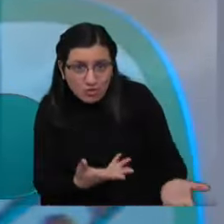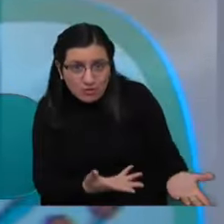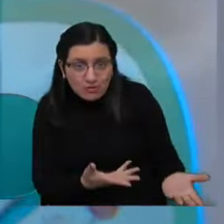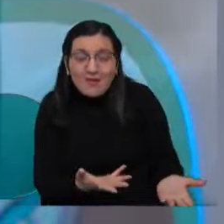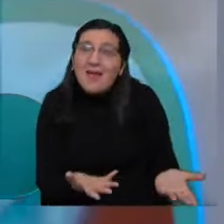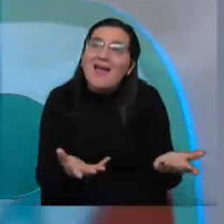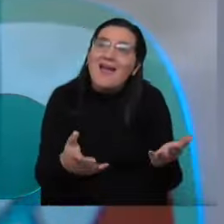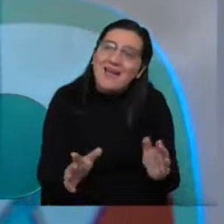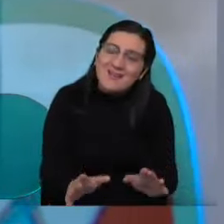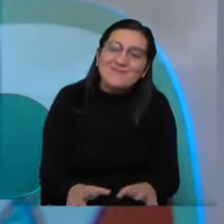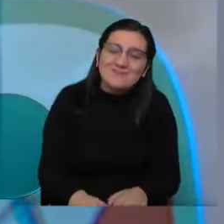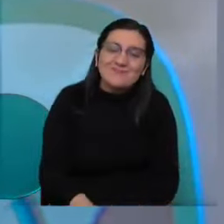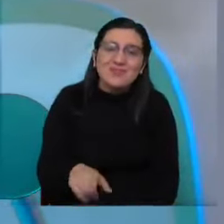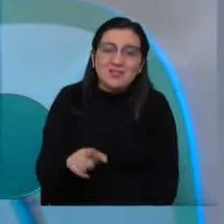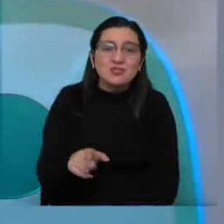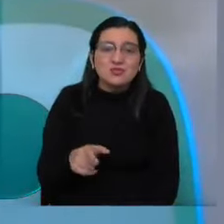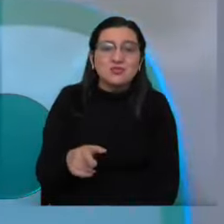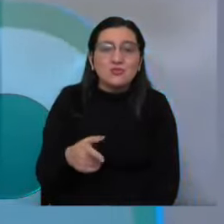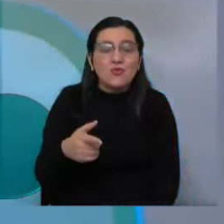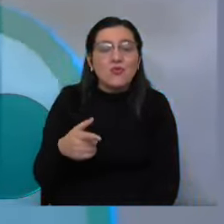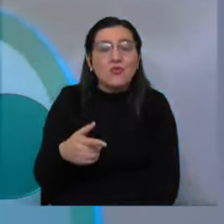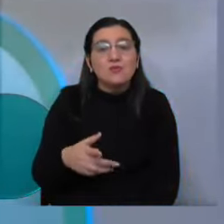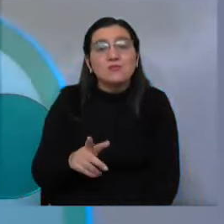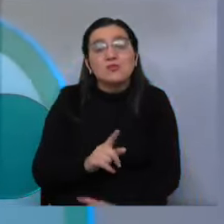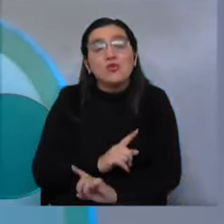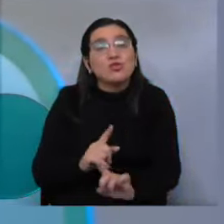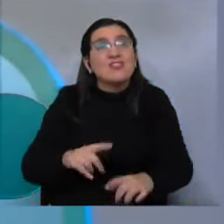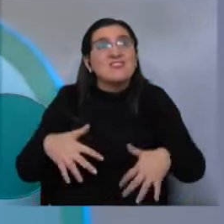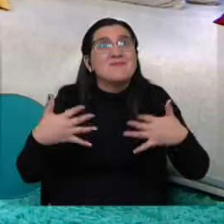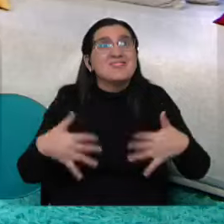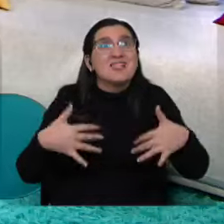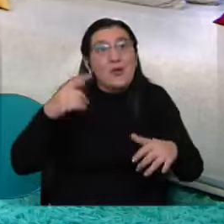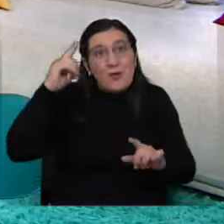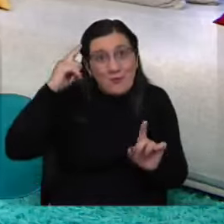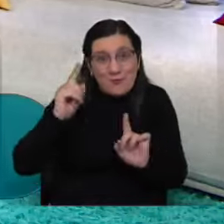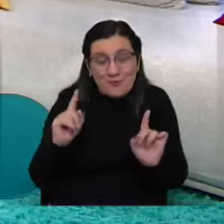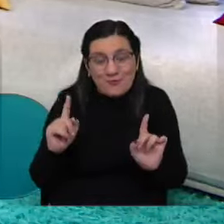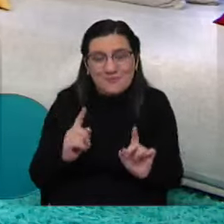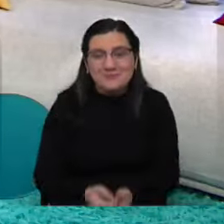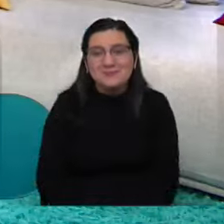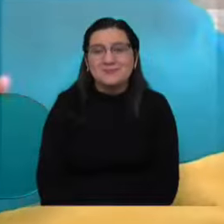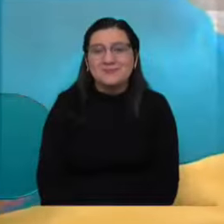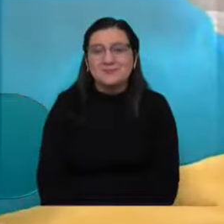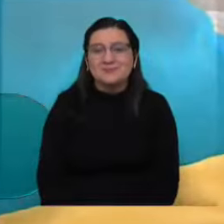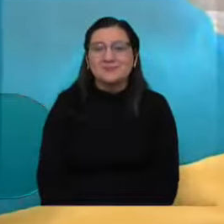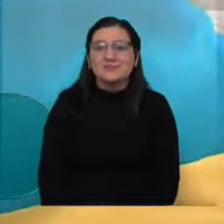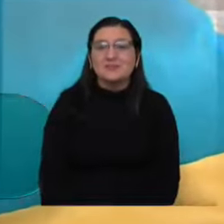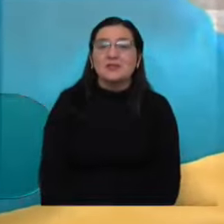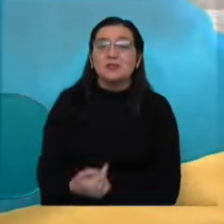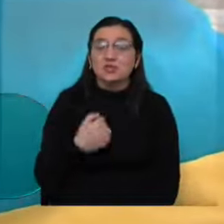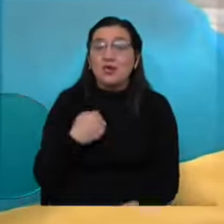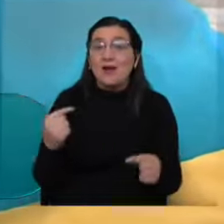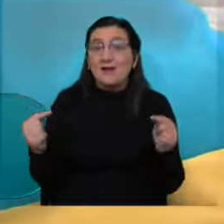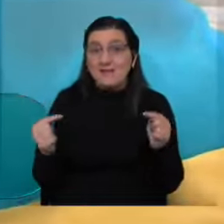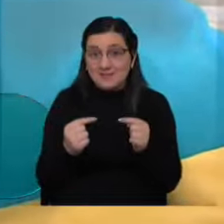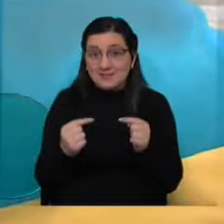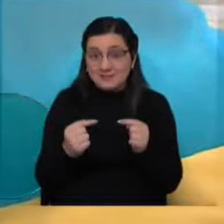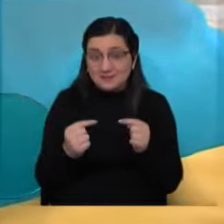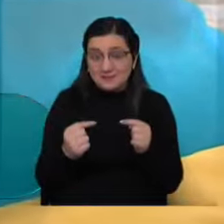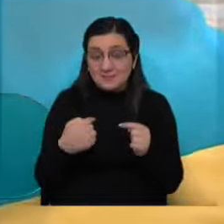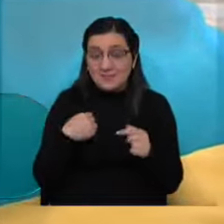entonces este son los que confirman que no estoy tan tan loco Qué lindo est de las consignas que te llevan a porque a mí me pasa todo lo contrario